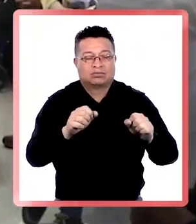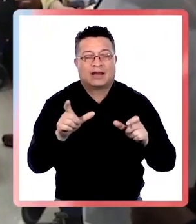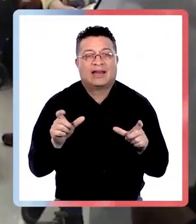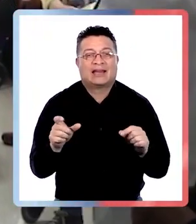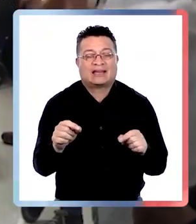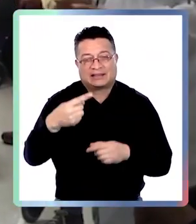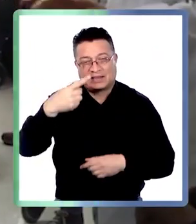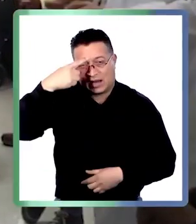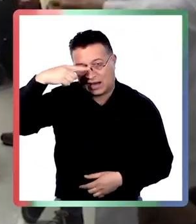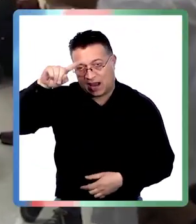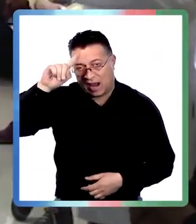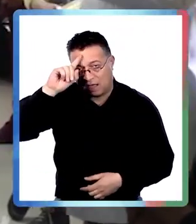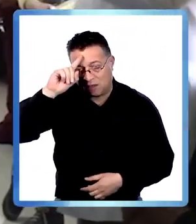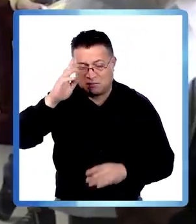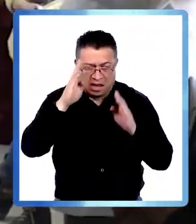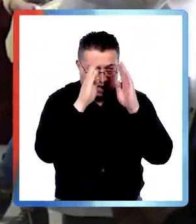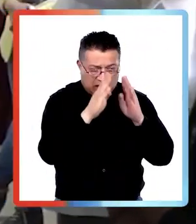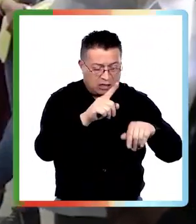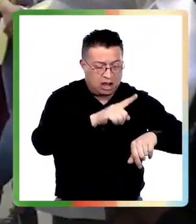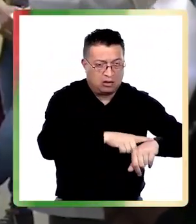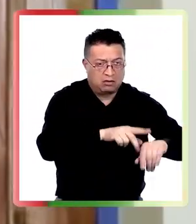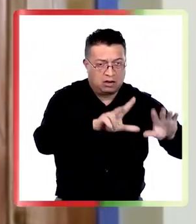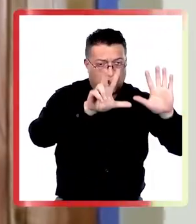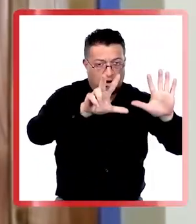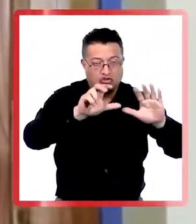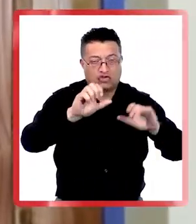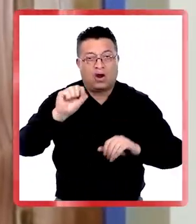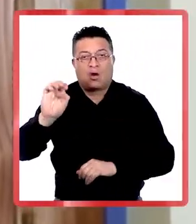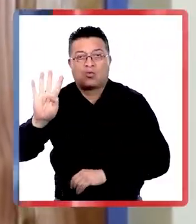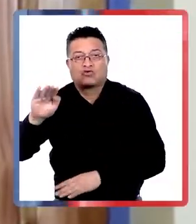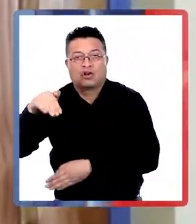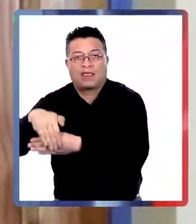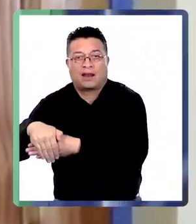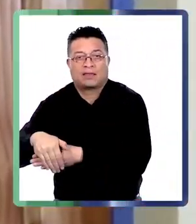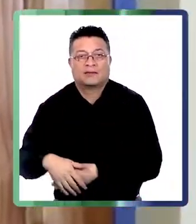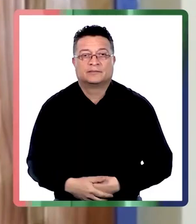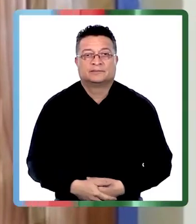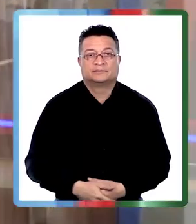Calama, que atiende entre las 8 y las 16 horas.